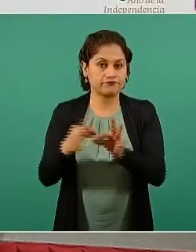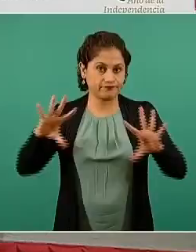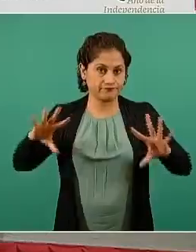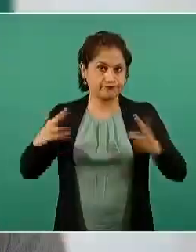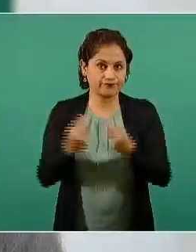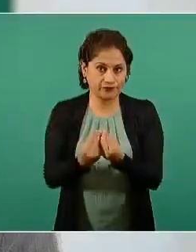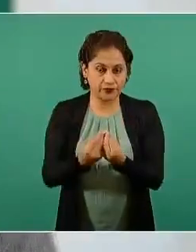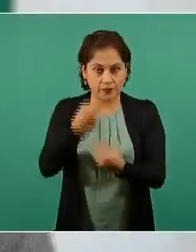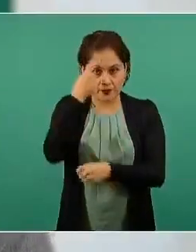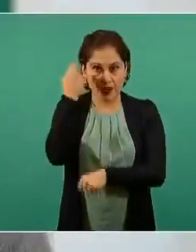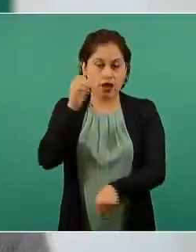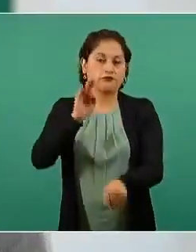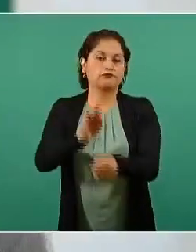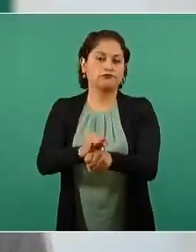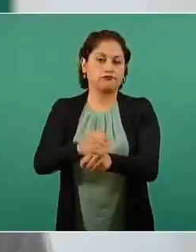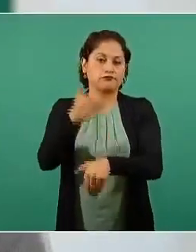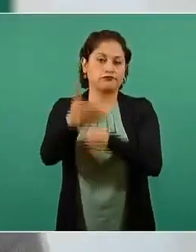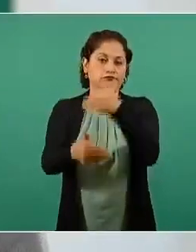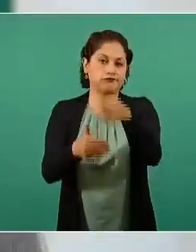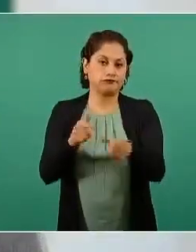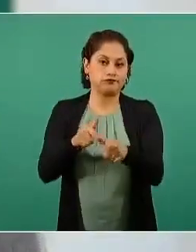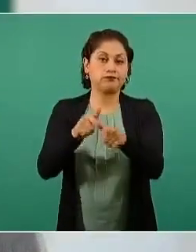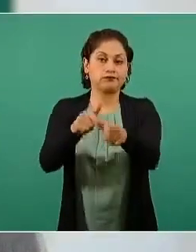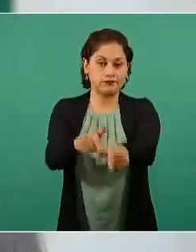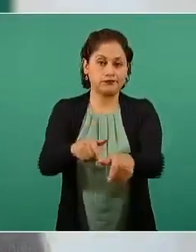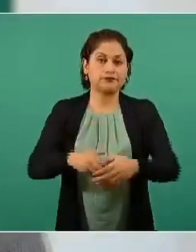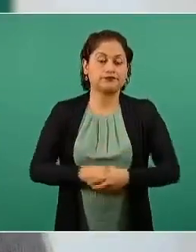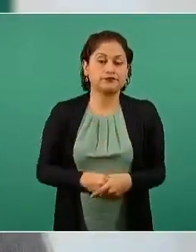la inmunidad y prolongarla en el tiempo.